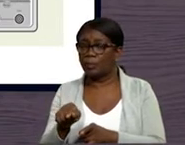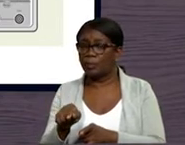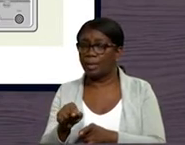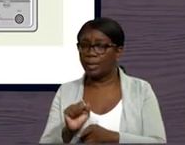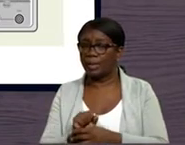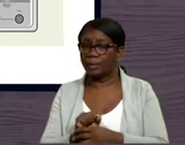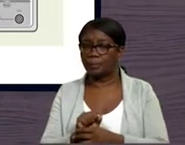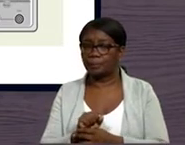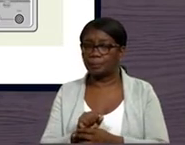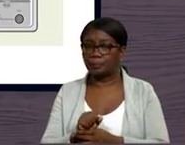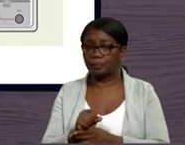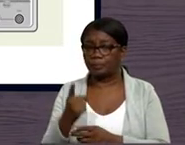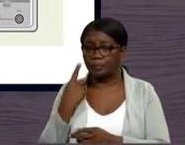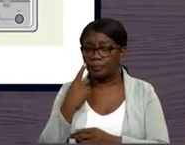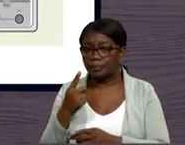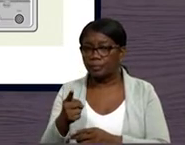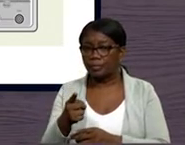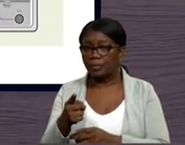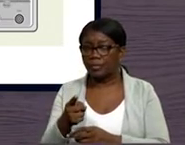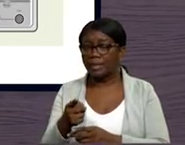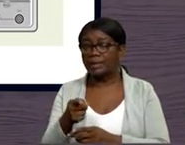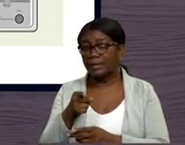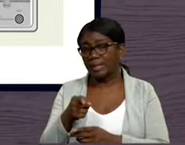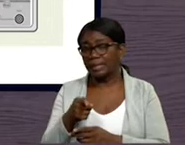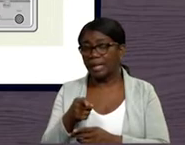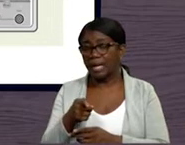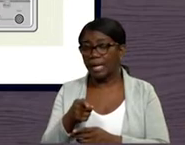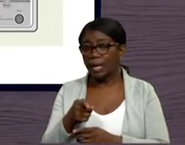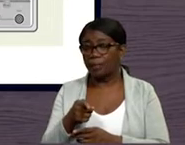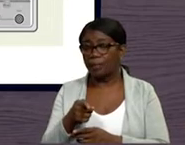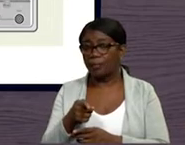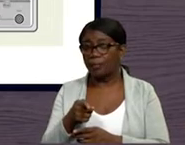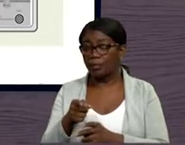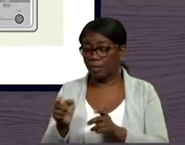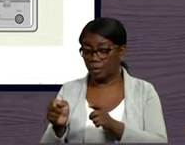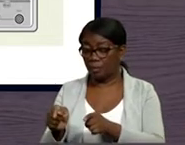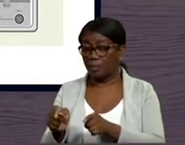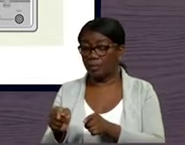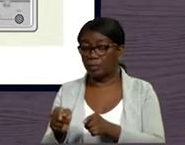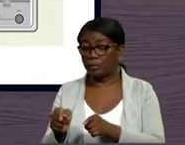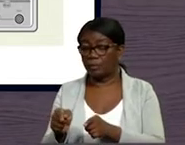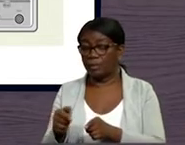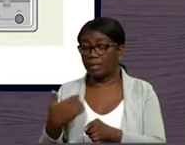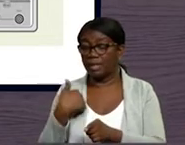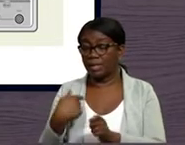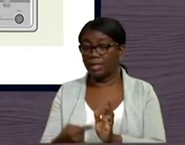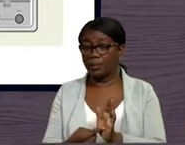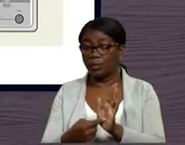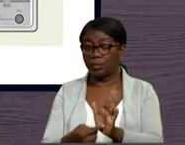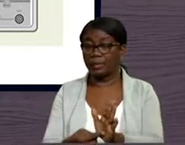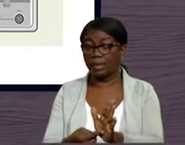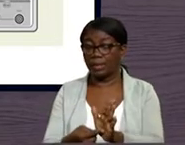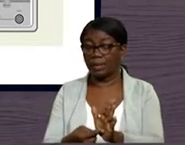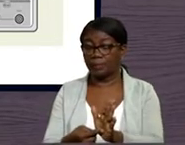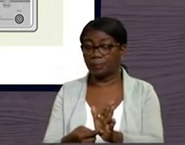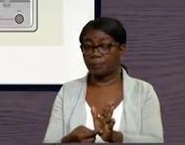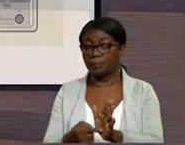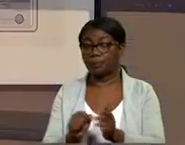descartar lo que es el daño del cristal de cuarzo, tiene que mostrar en el osciloscopio,